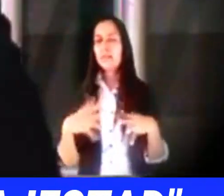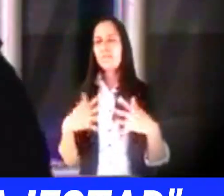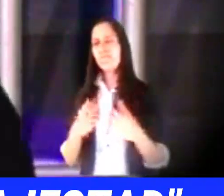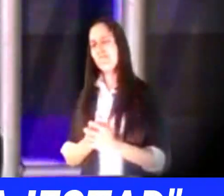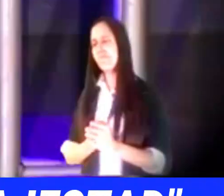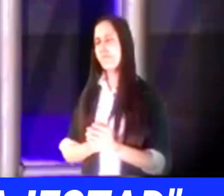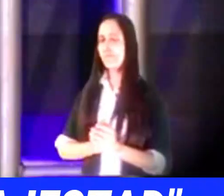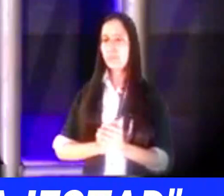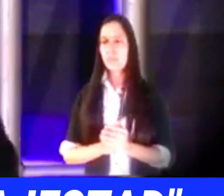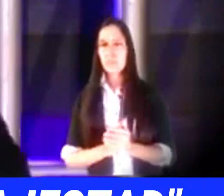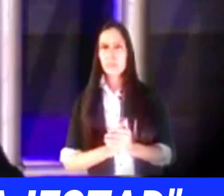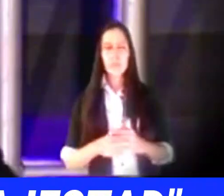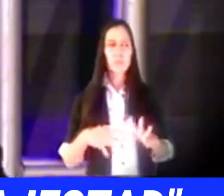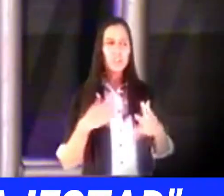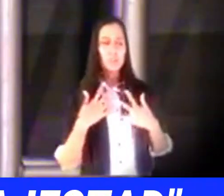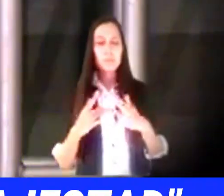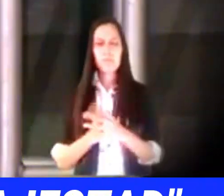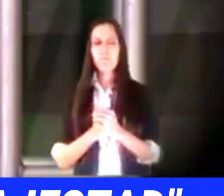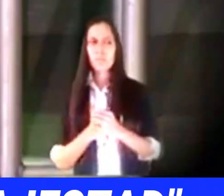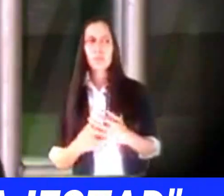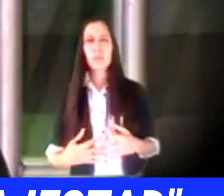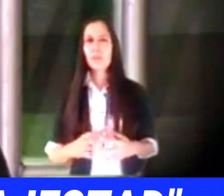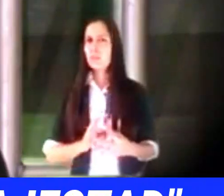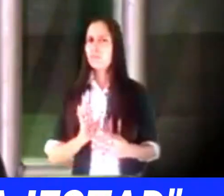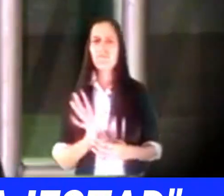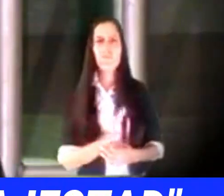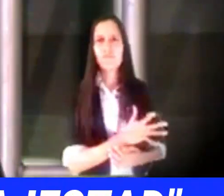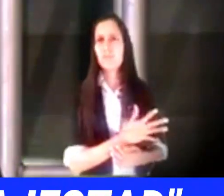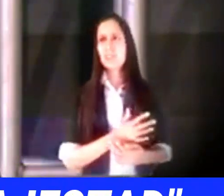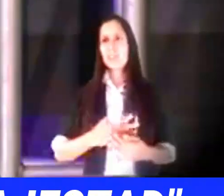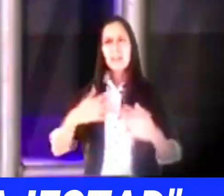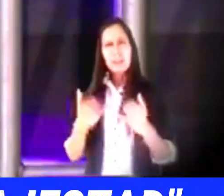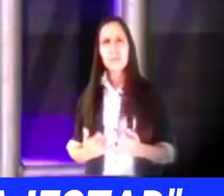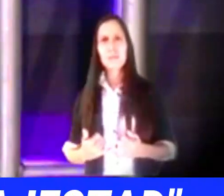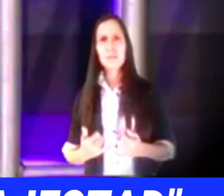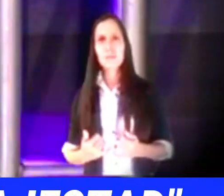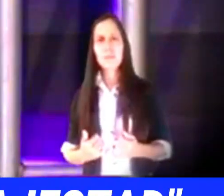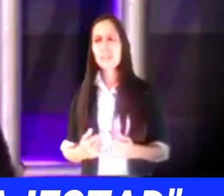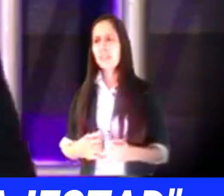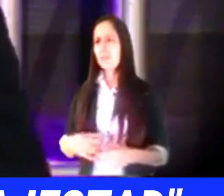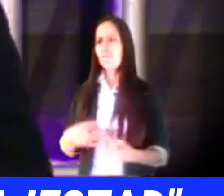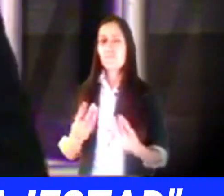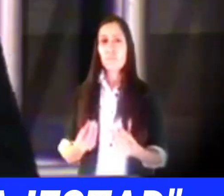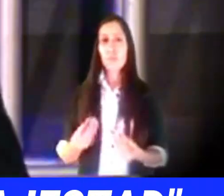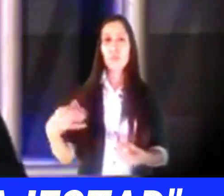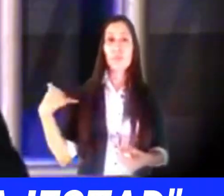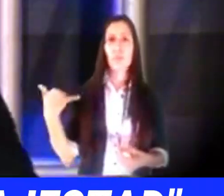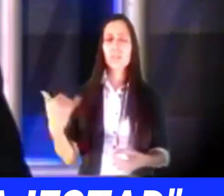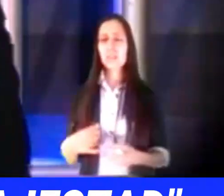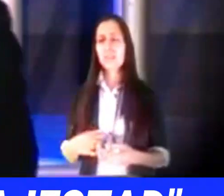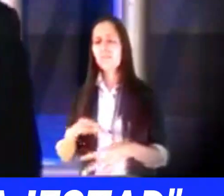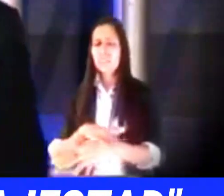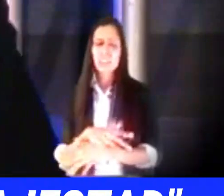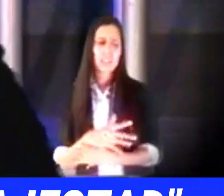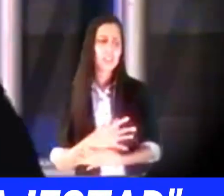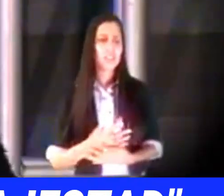con el correr de los días. De pronto en esta tarde muchos muchachos se sienten fatigados, pero yo le digo lo que